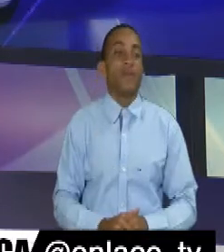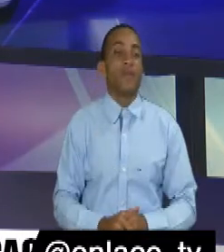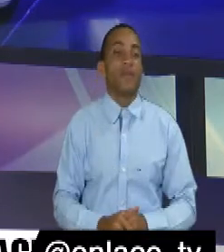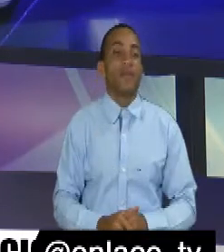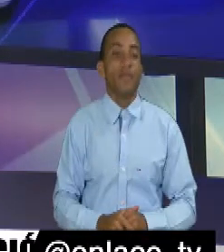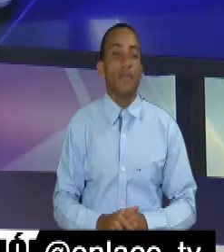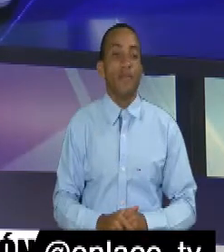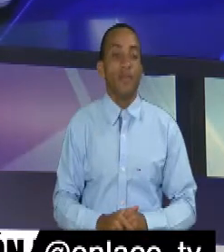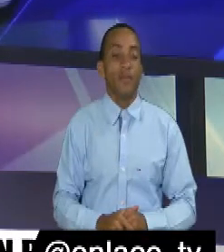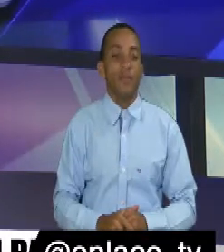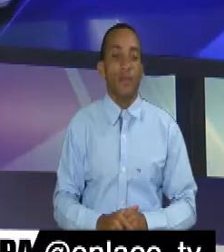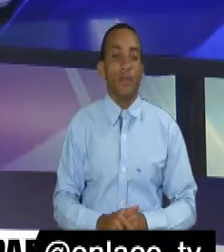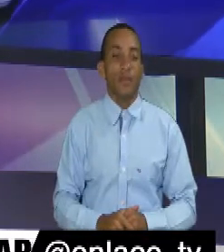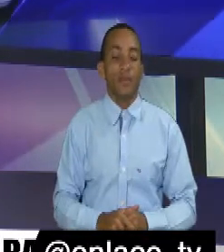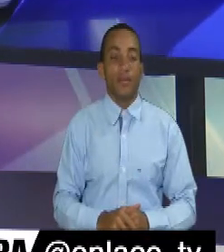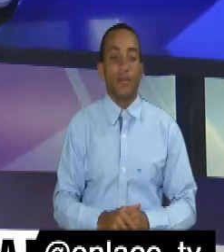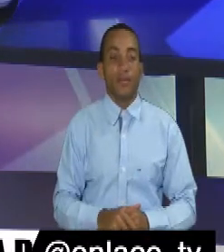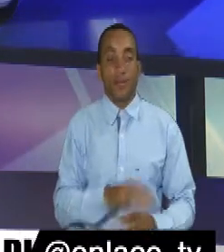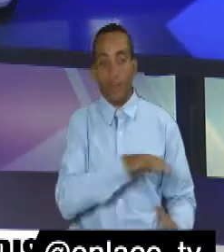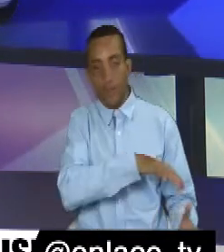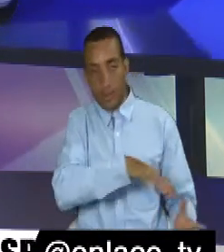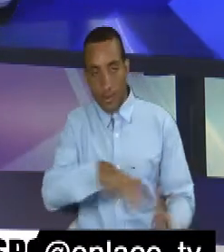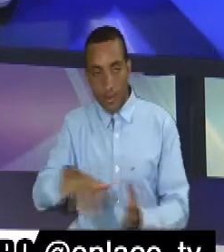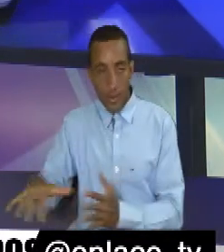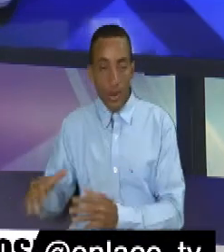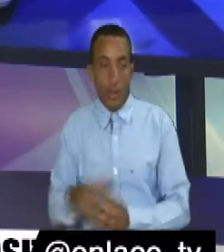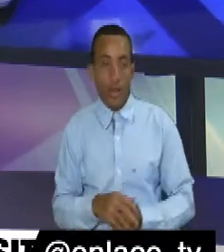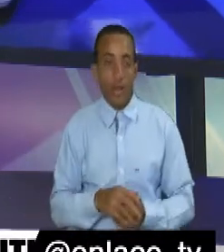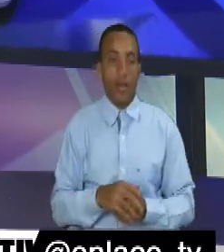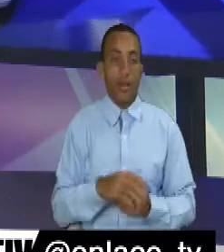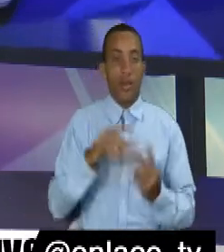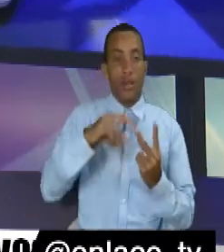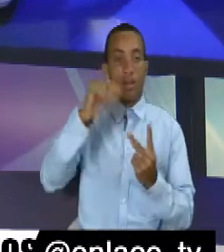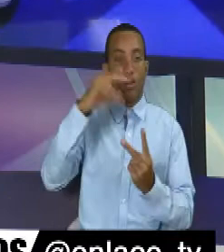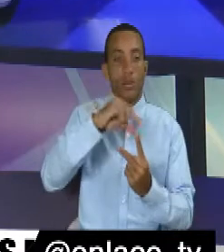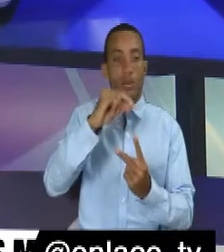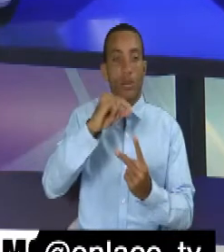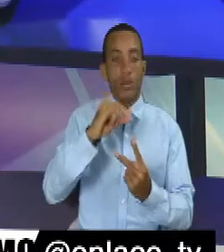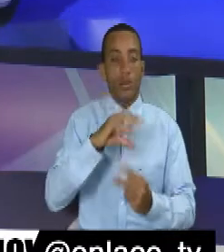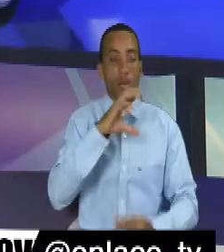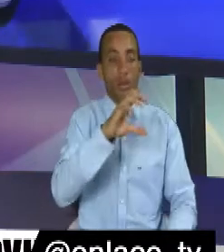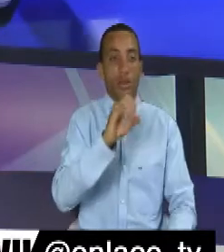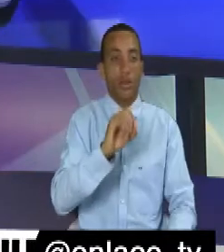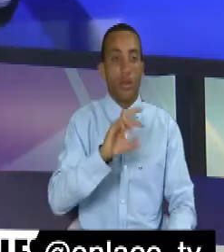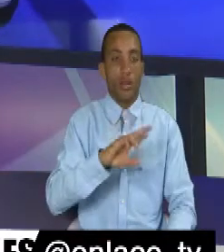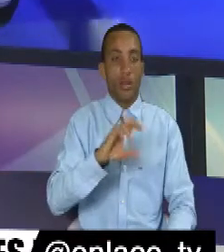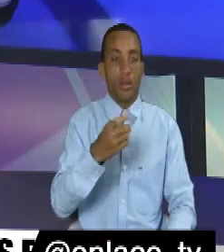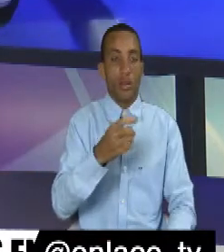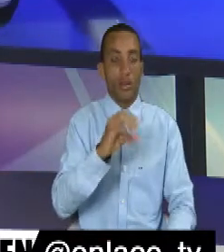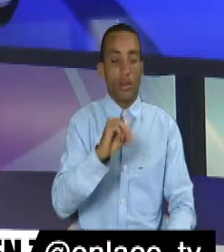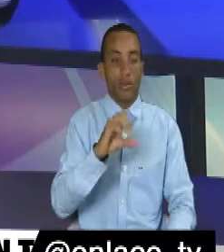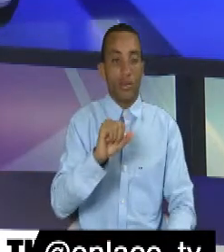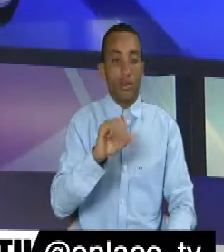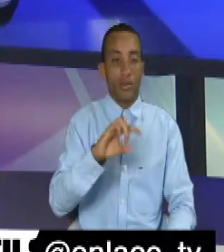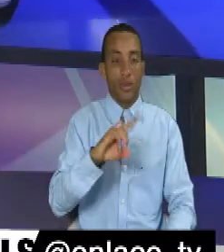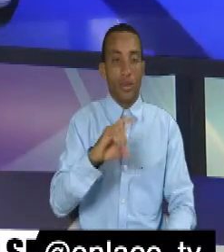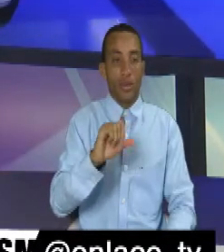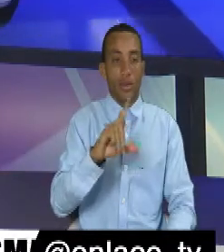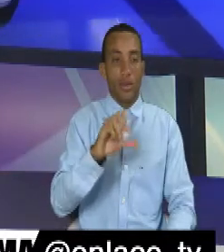Y la Junta Directiva de la Corporación Cor Magdalena eligió a Alfredo Esteban Varela de la Rosa como nuevo director de esta